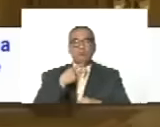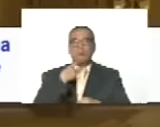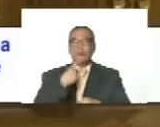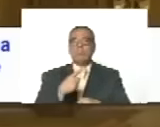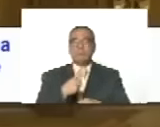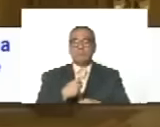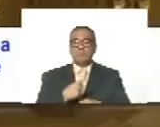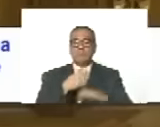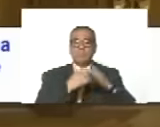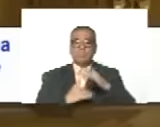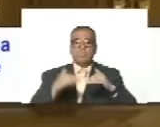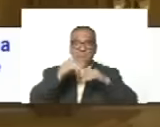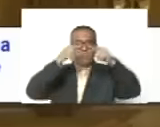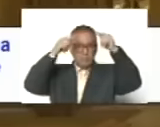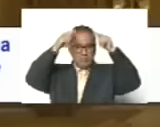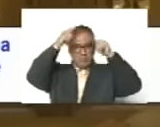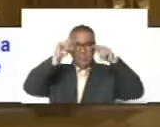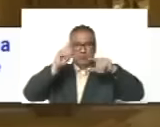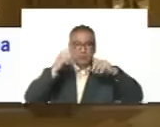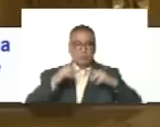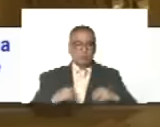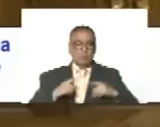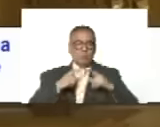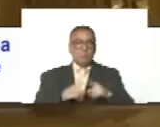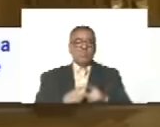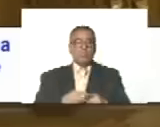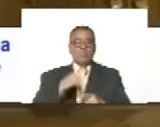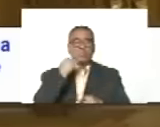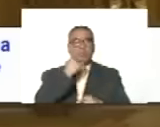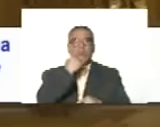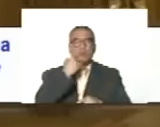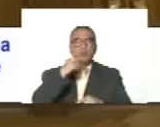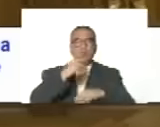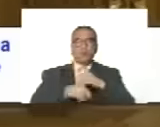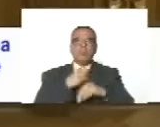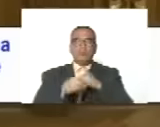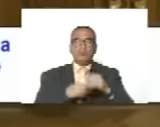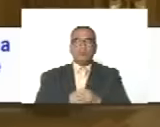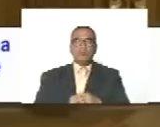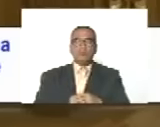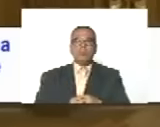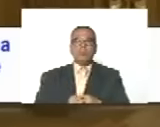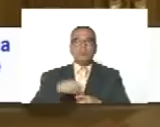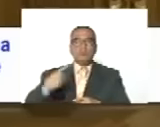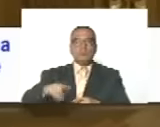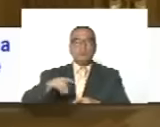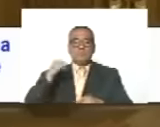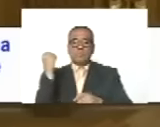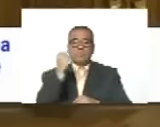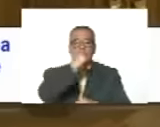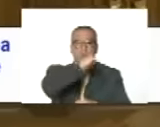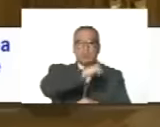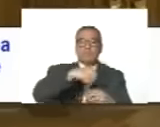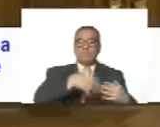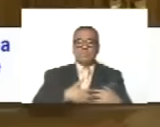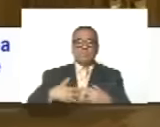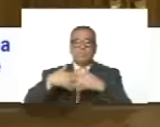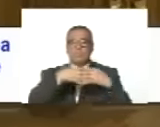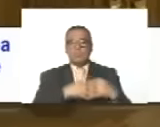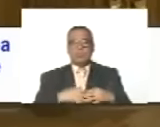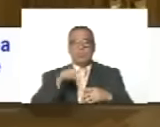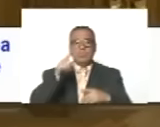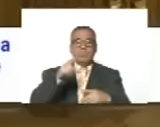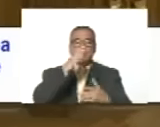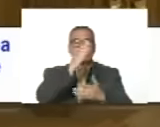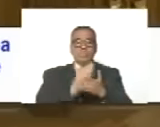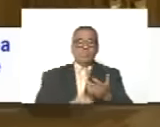el comandante supremo Hugo Chávez en una oportunidad, que Israel se había convertido en el brazo asesino de los Estados Unidos de Norteamérica en el